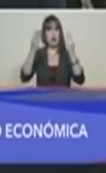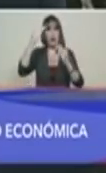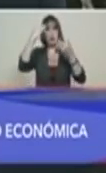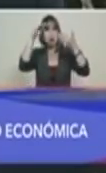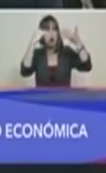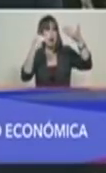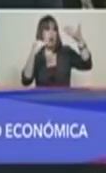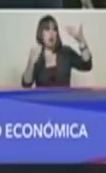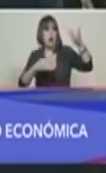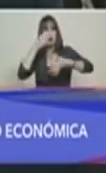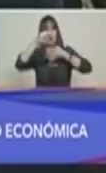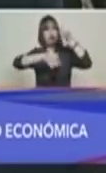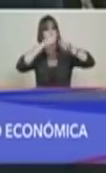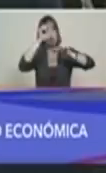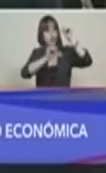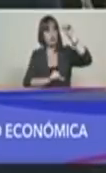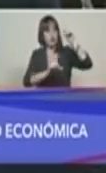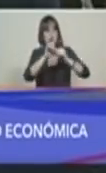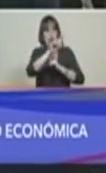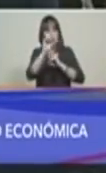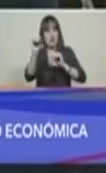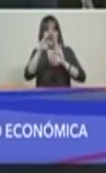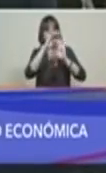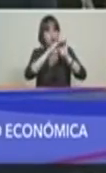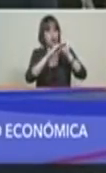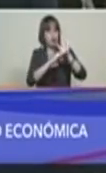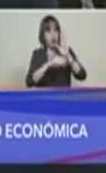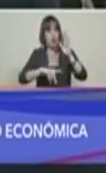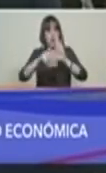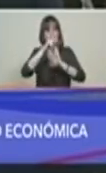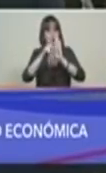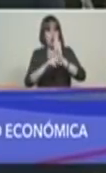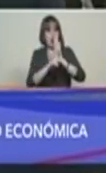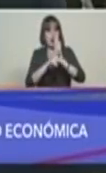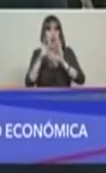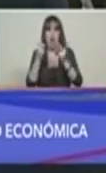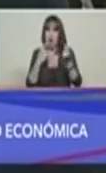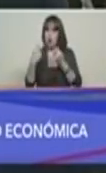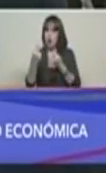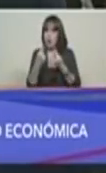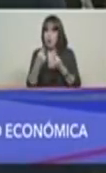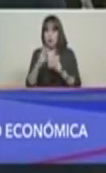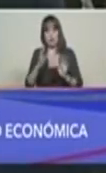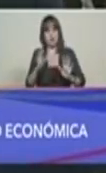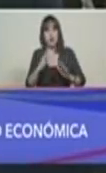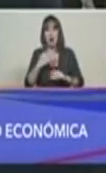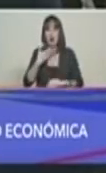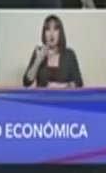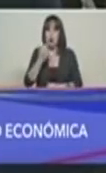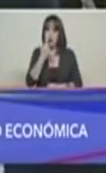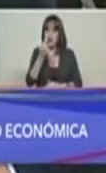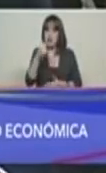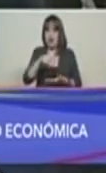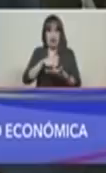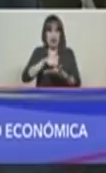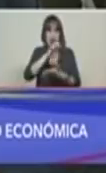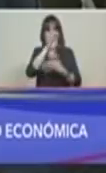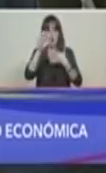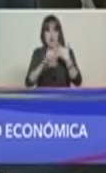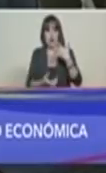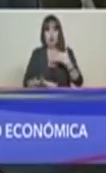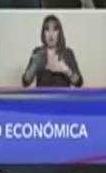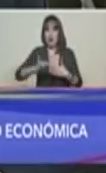extraordinario, presidente, de las 10 líneas que contempla el programa económico. Y puedo decirle, uno de los elementos centrales es